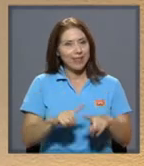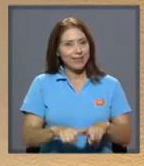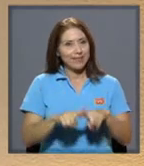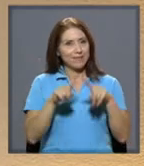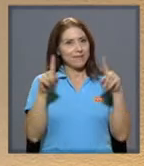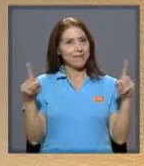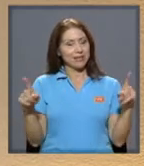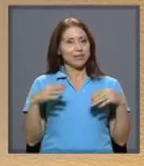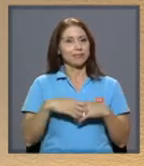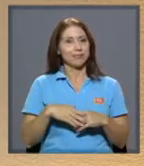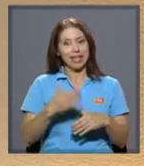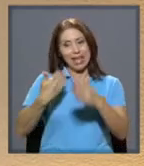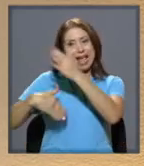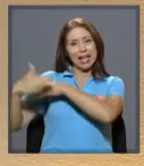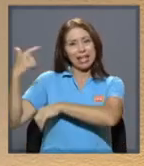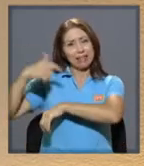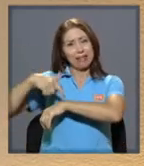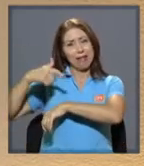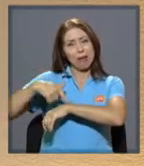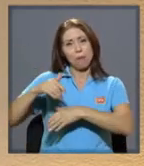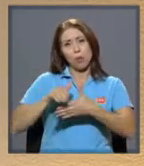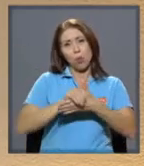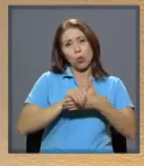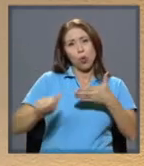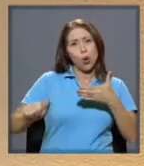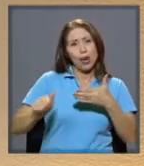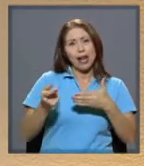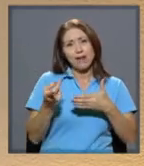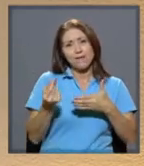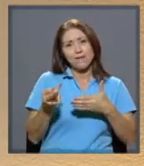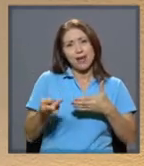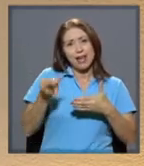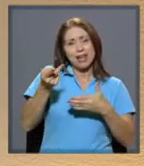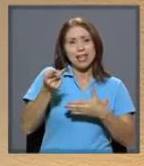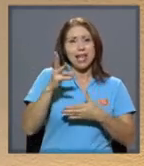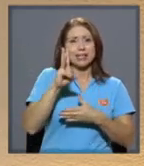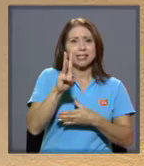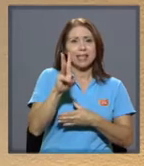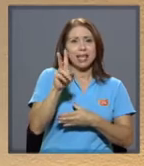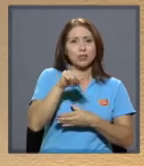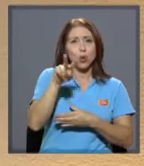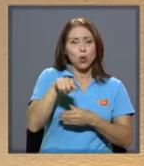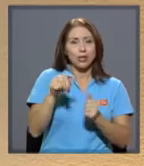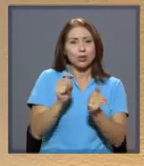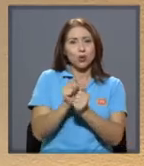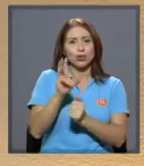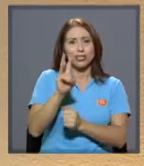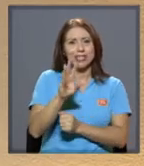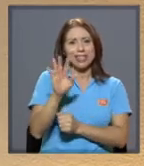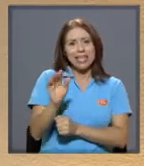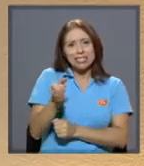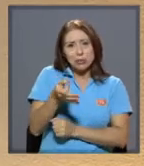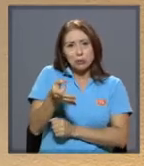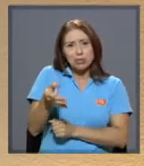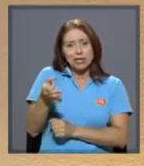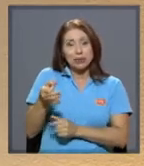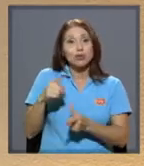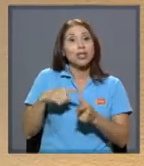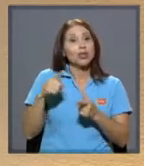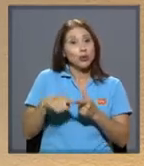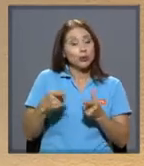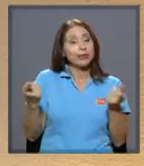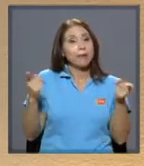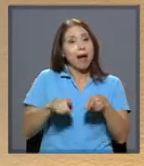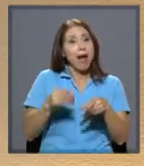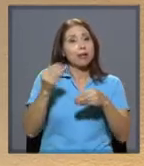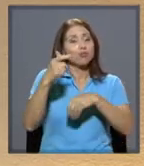El dólar en esa época costaba 6.65. Entonces, algo ha llovido desde entonces,